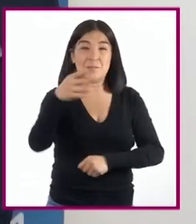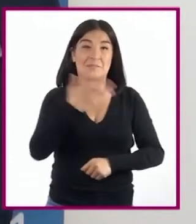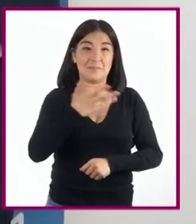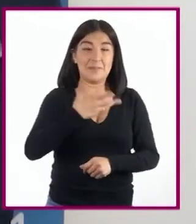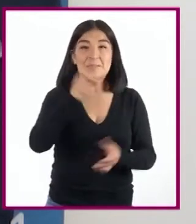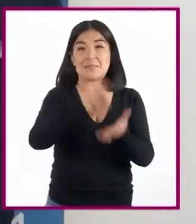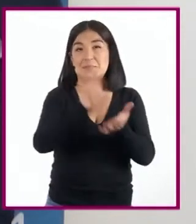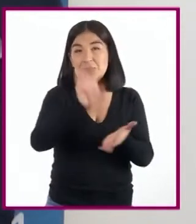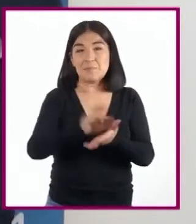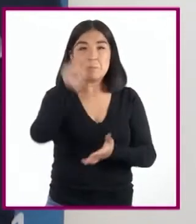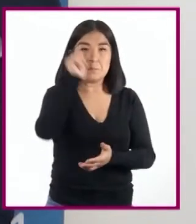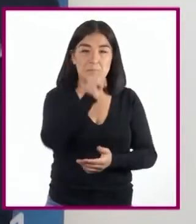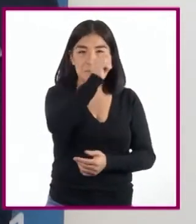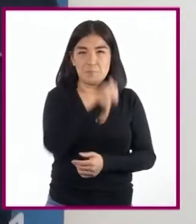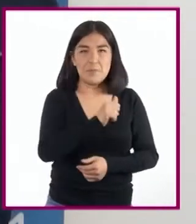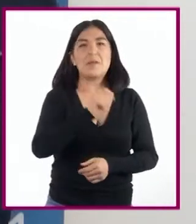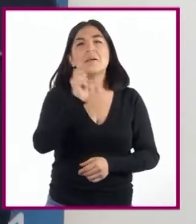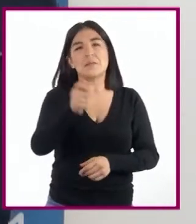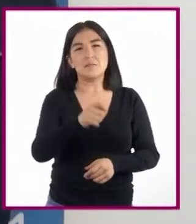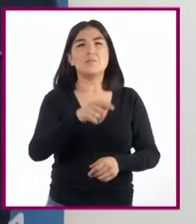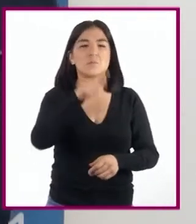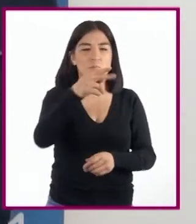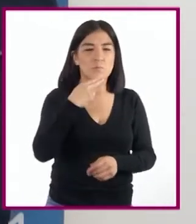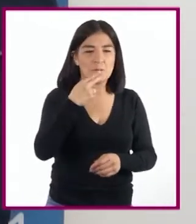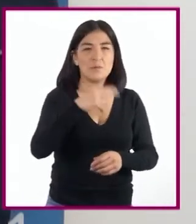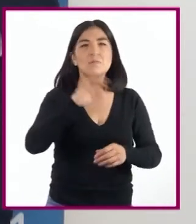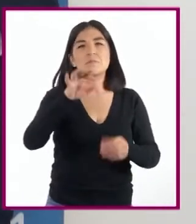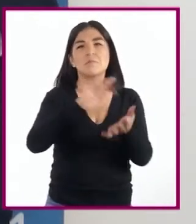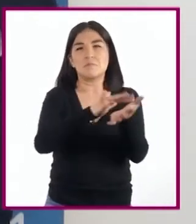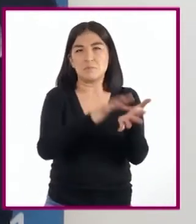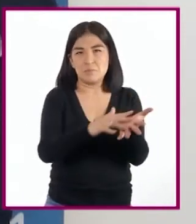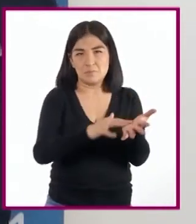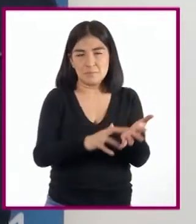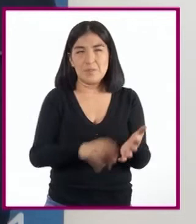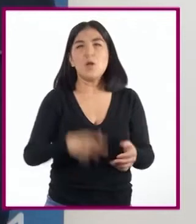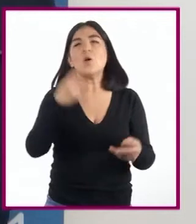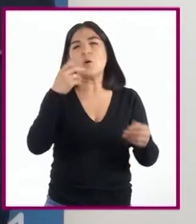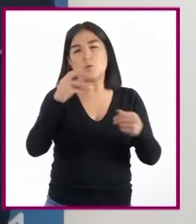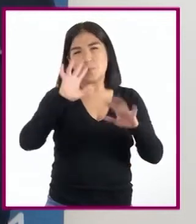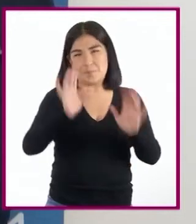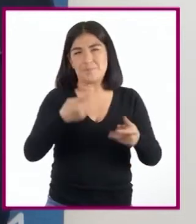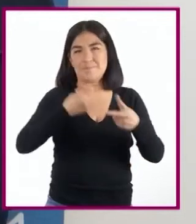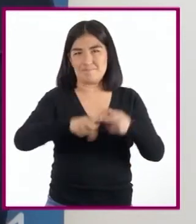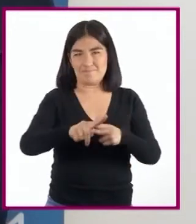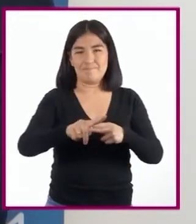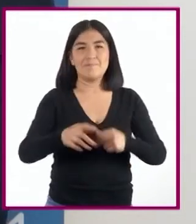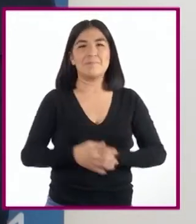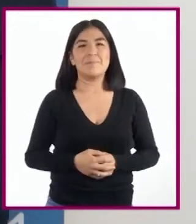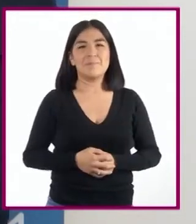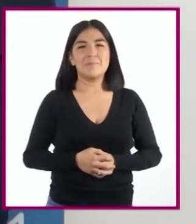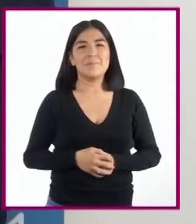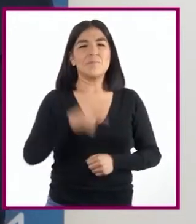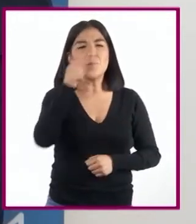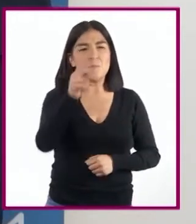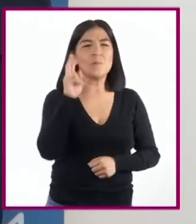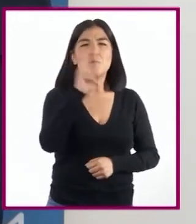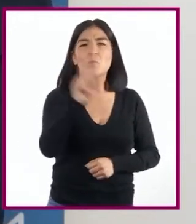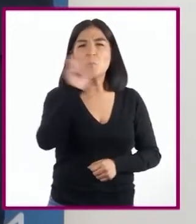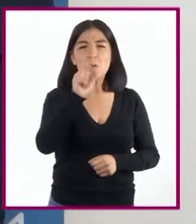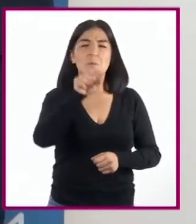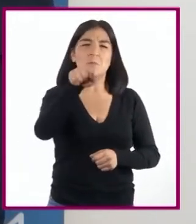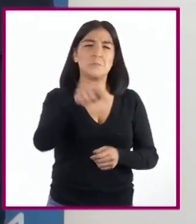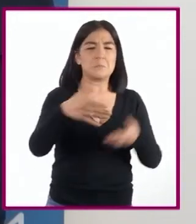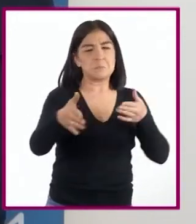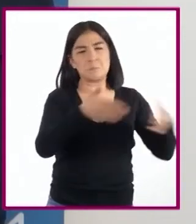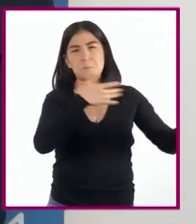visual, preparen hojas Ledger, punzón y regleta. ¡Comencemos! ¿Se han percatado que cuando caminamos